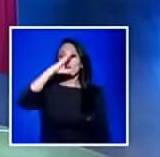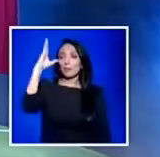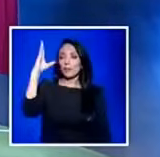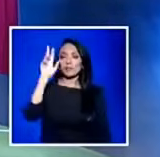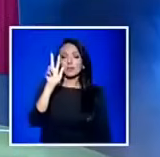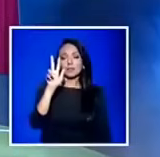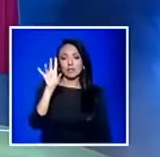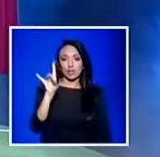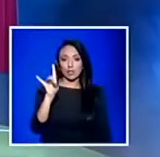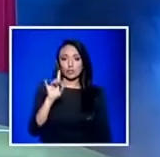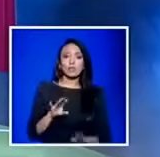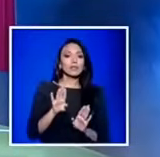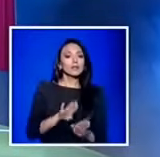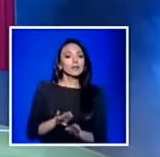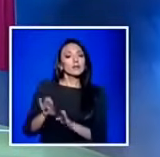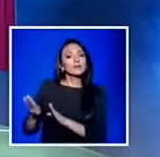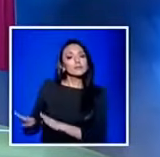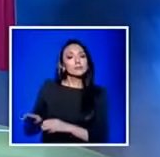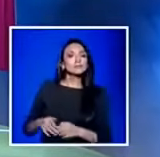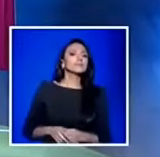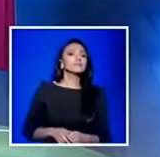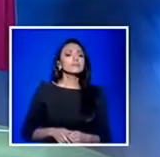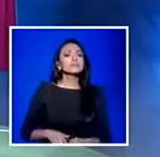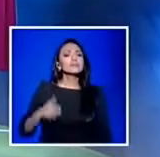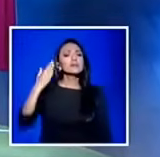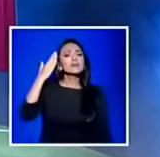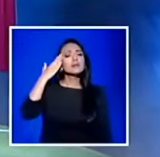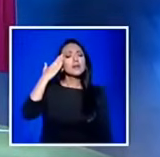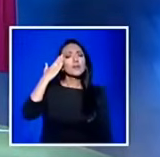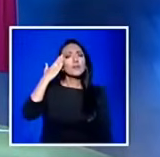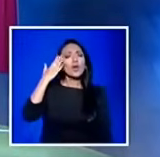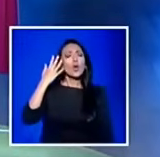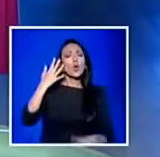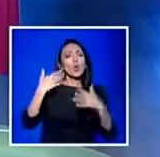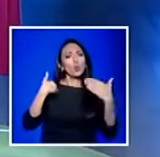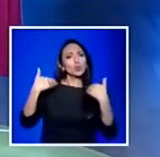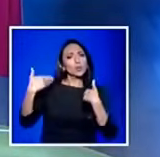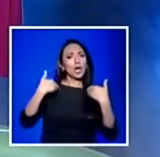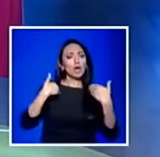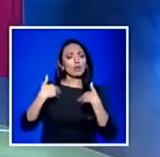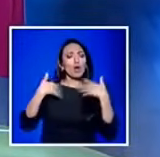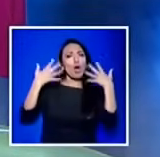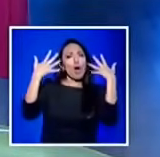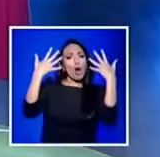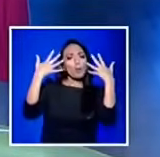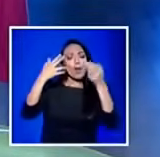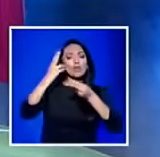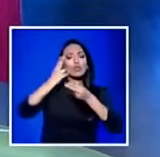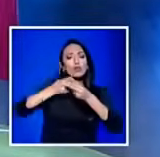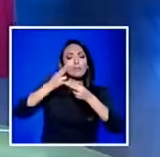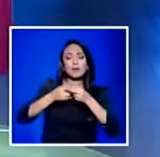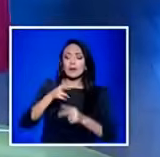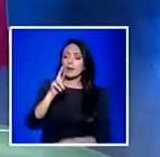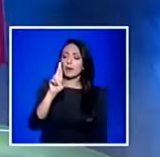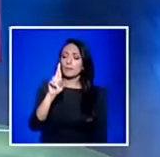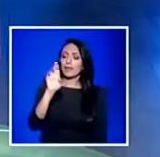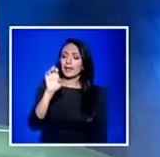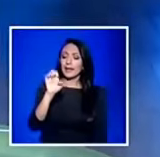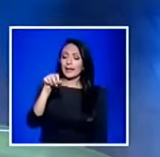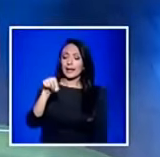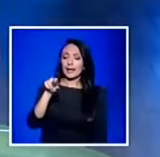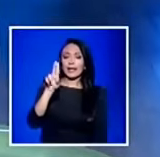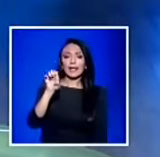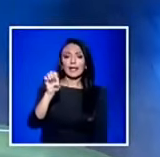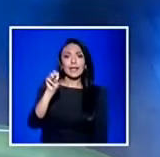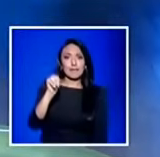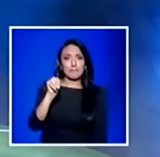8:38. Hablemos ahora de la famosa obra Requiem, que será interpretada por 190 artistas en el Teatro San Gabriel en